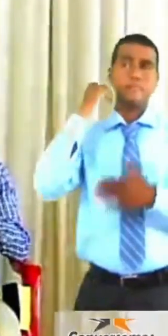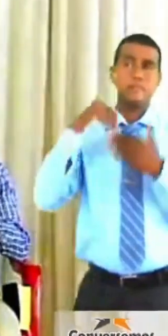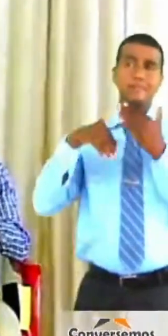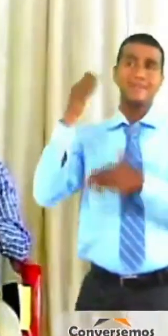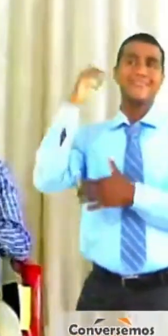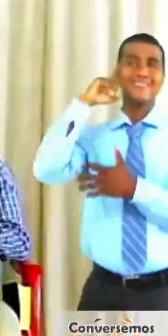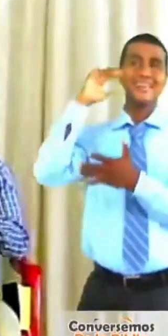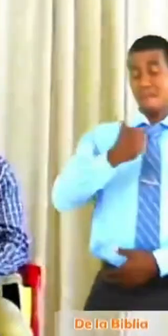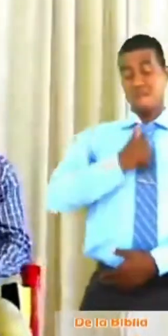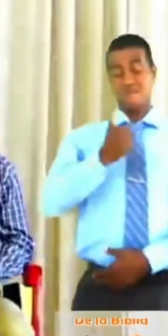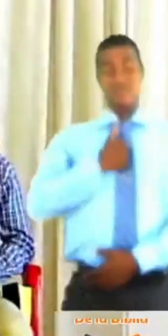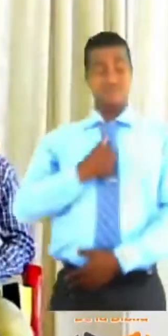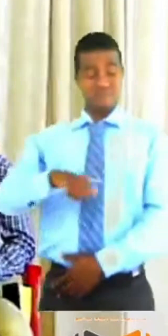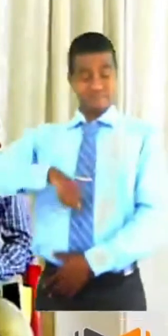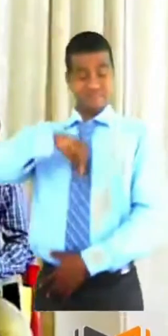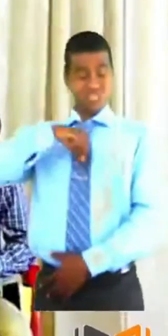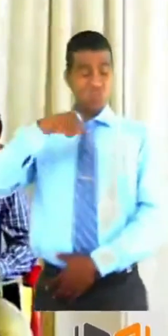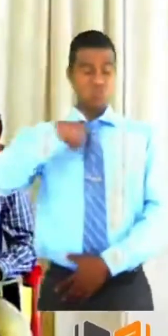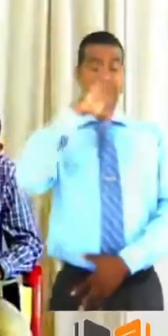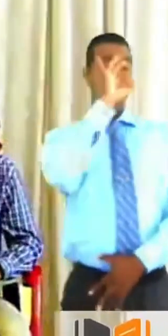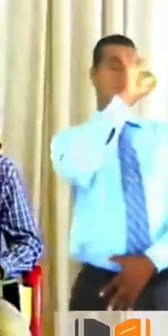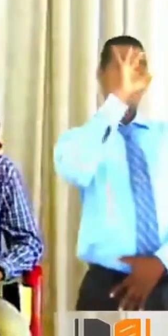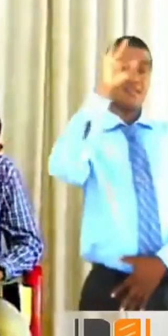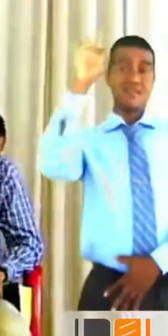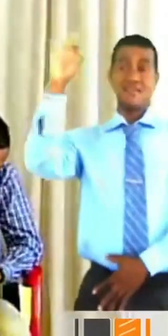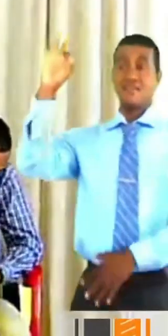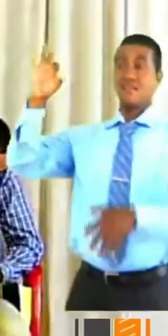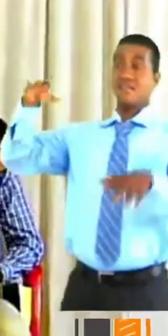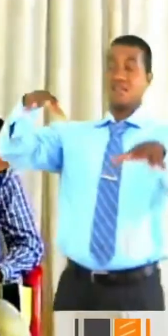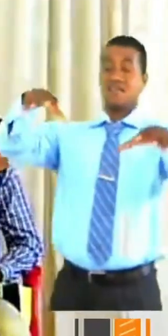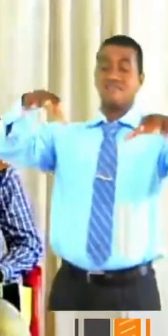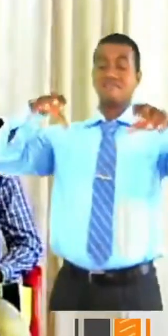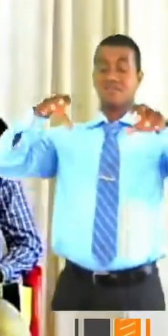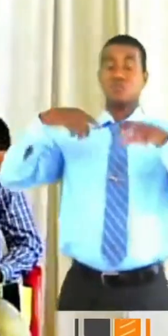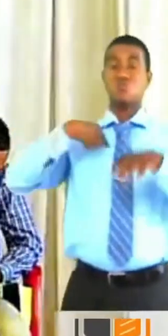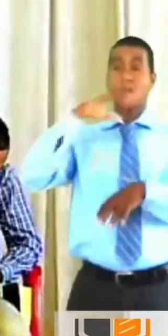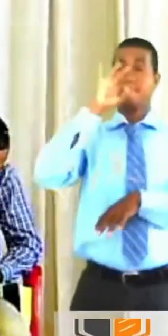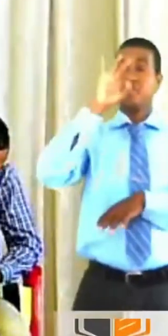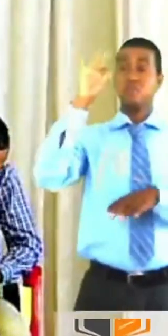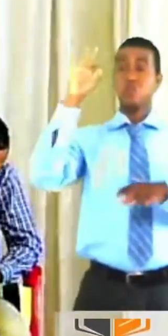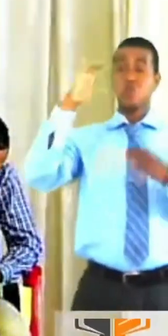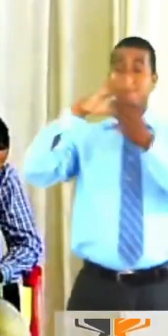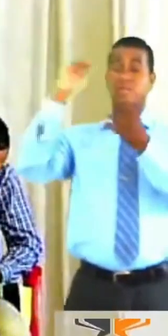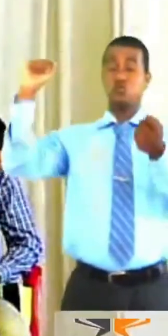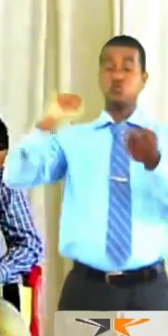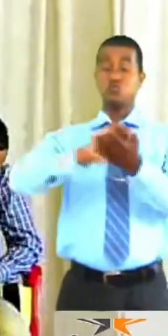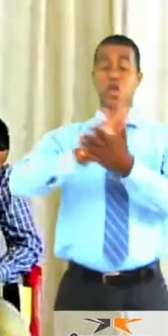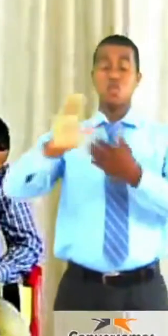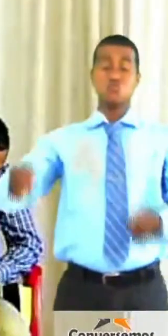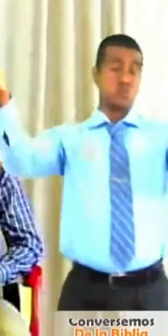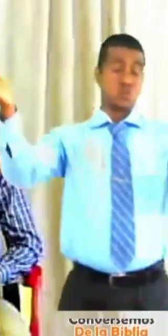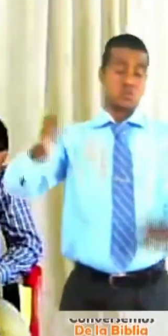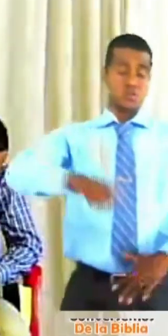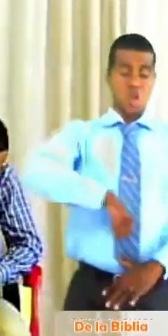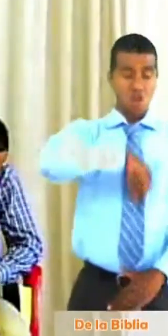a creer que ellos eran. Yo soy el predicador de las convenciones. Cuando yo predico se derrama el Espíritu Santo. Orgullo en el